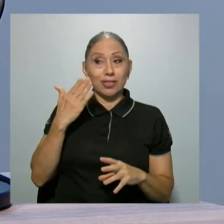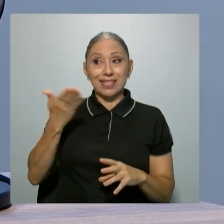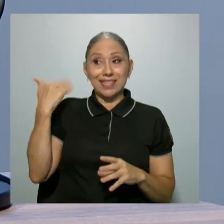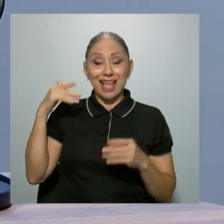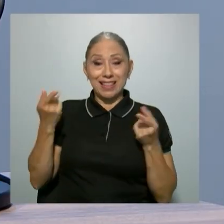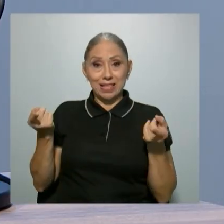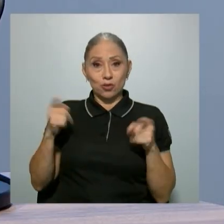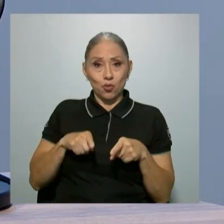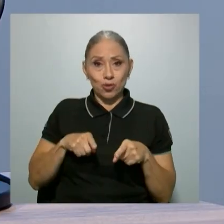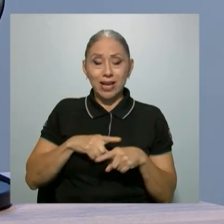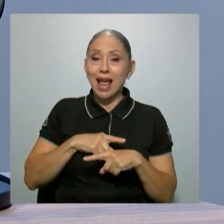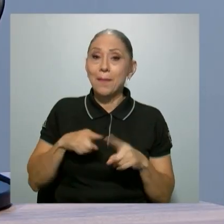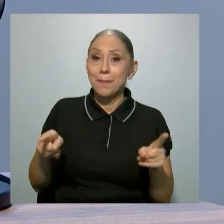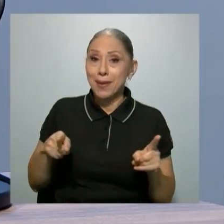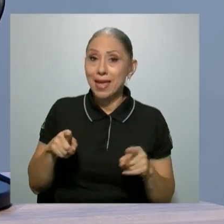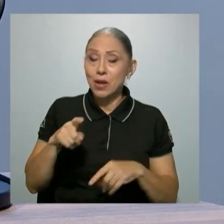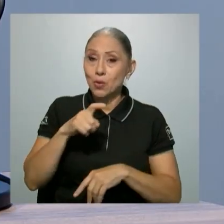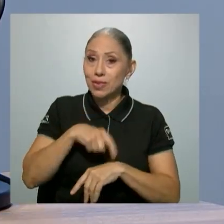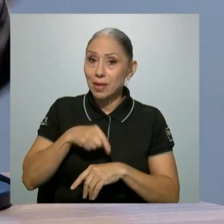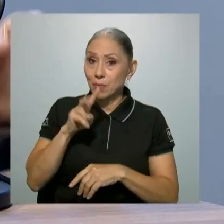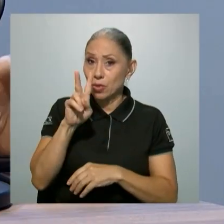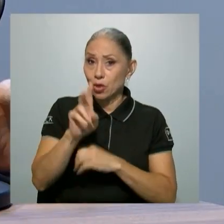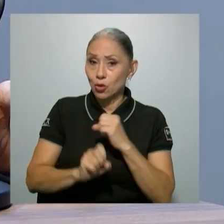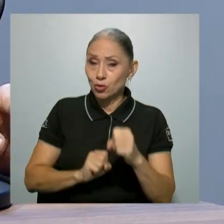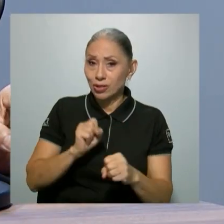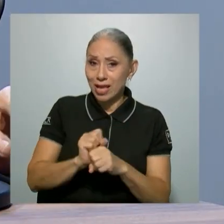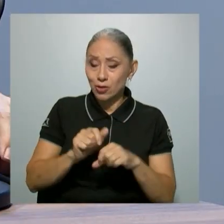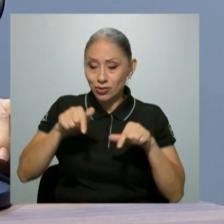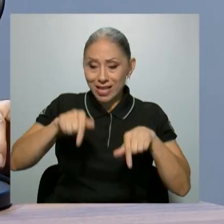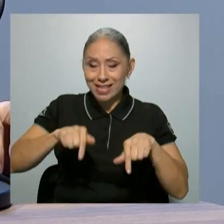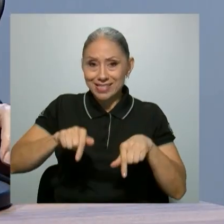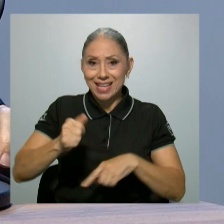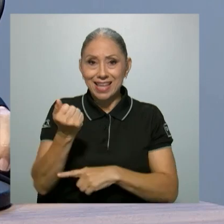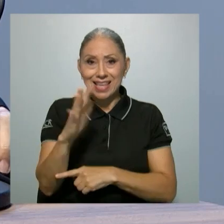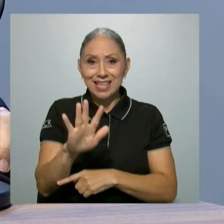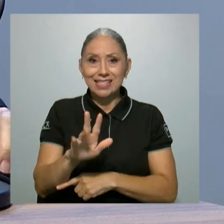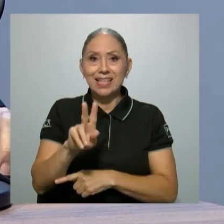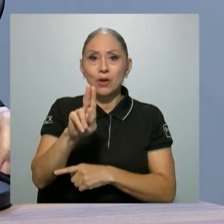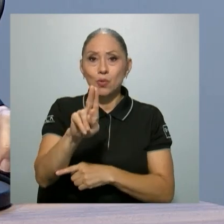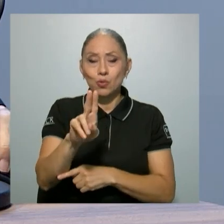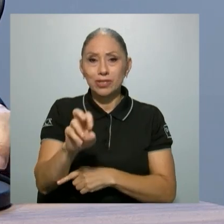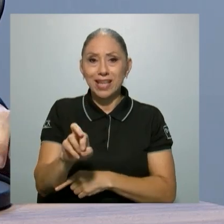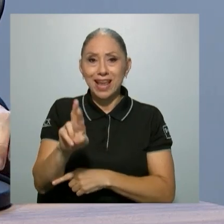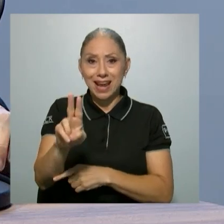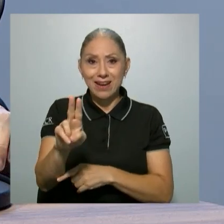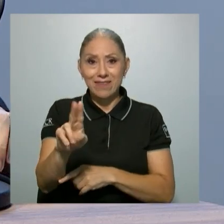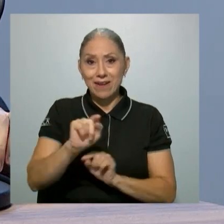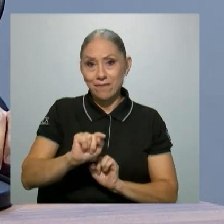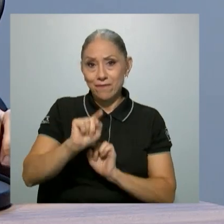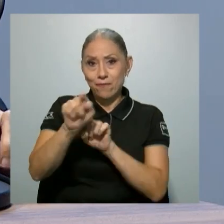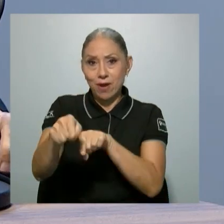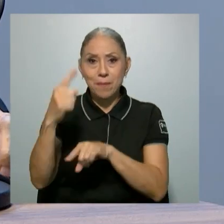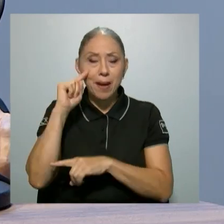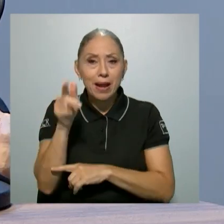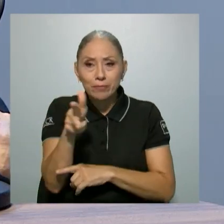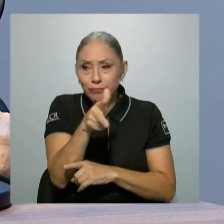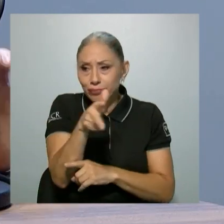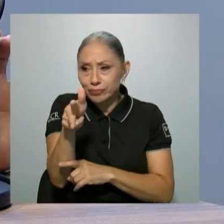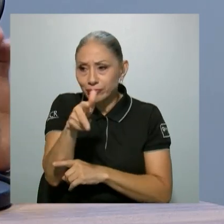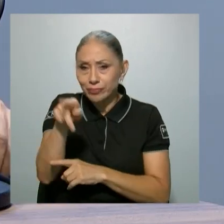15 UCR les acompañó en el lanzamiento, y déjeme decirle